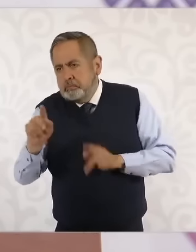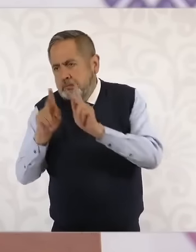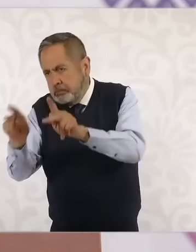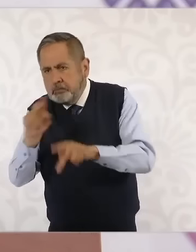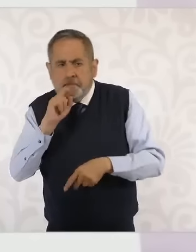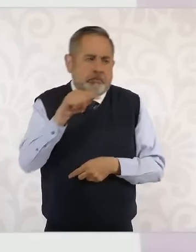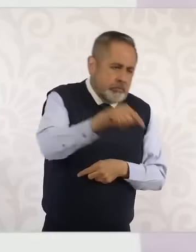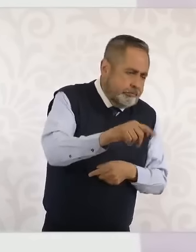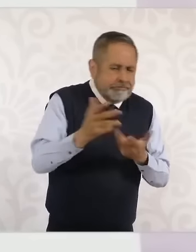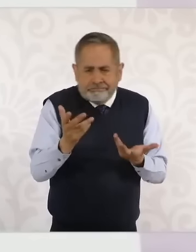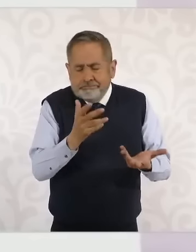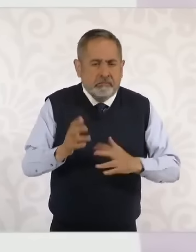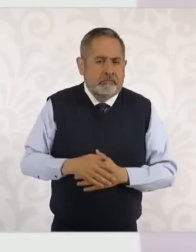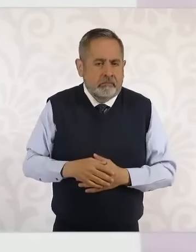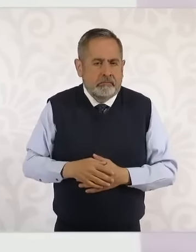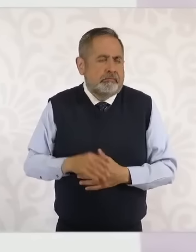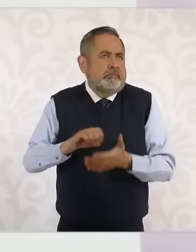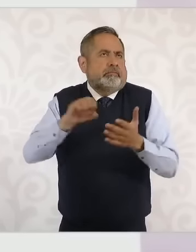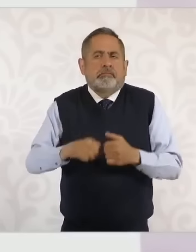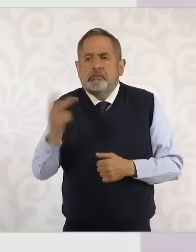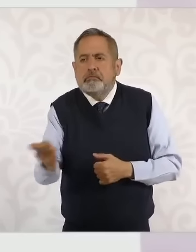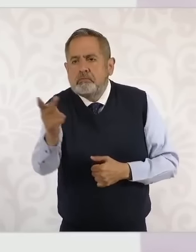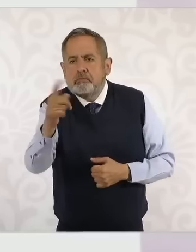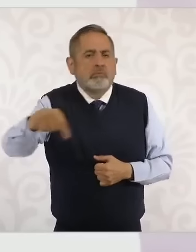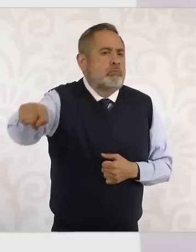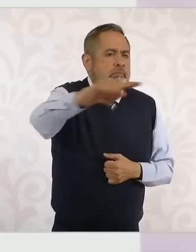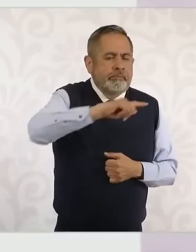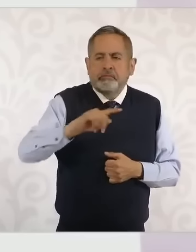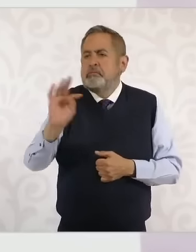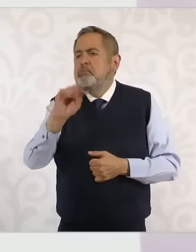¿Estás de acuerdo en que se ponga